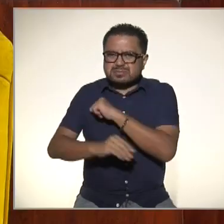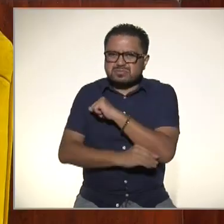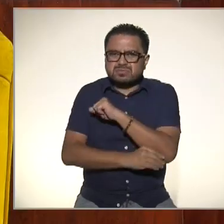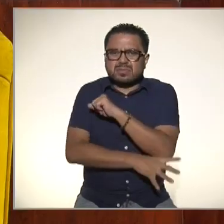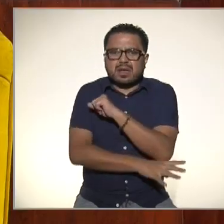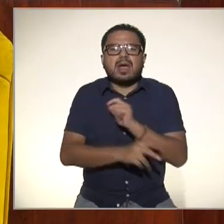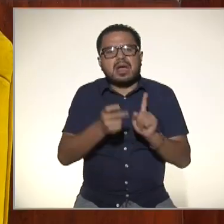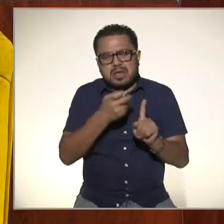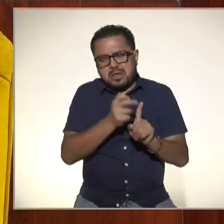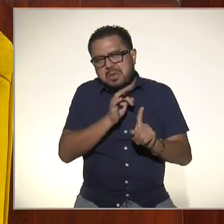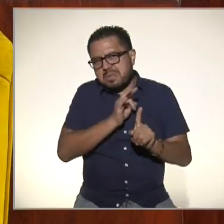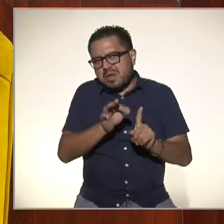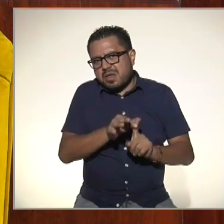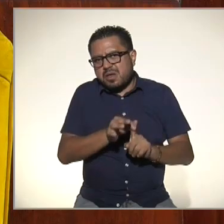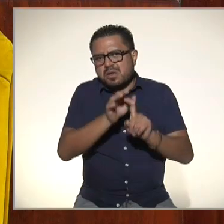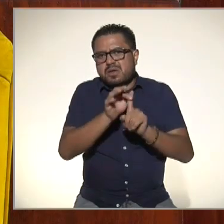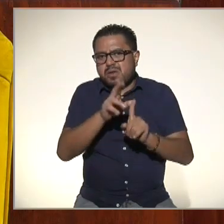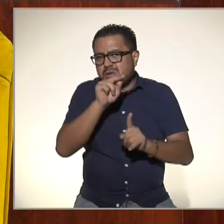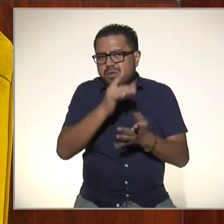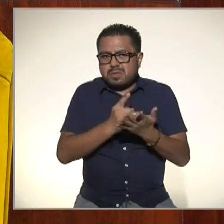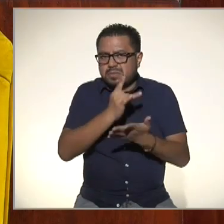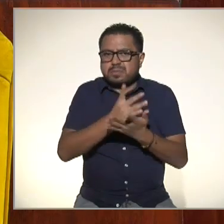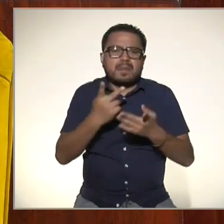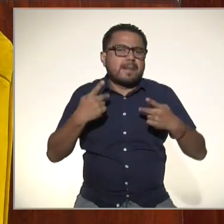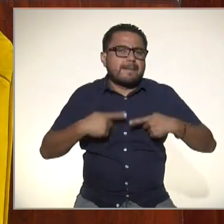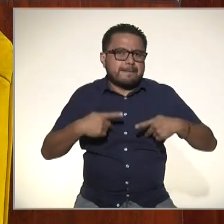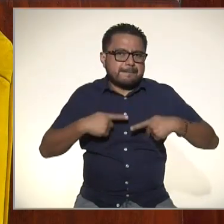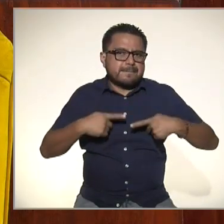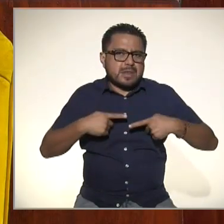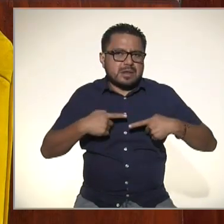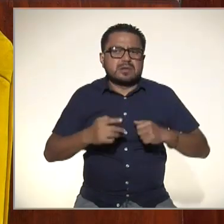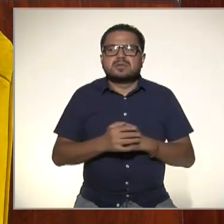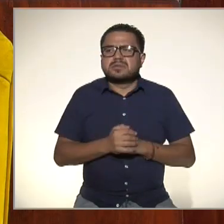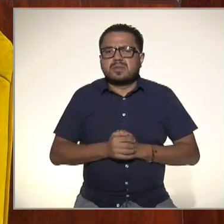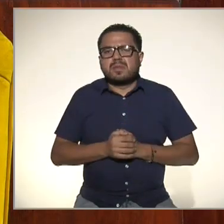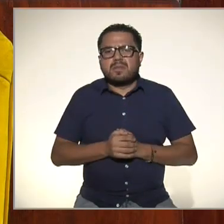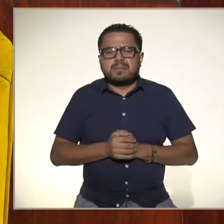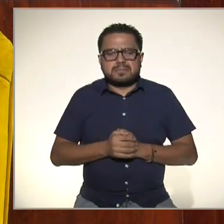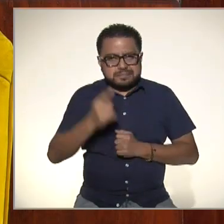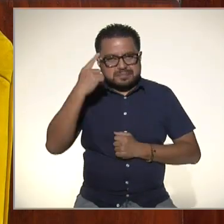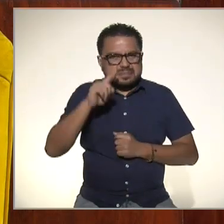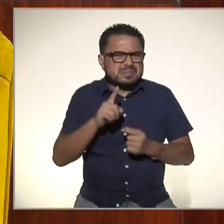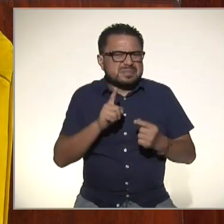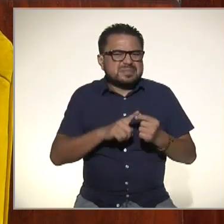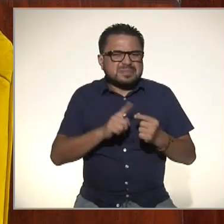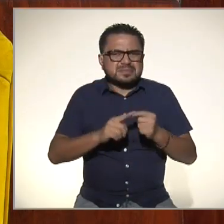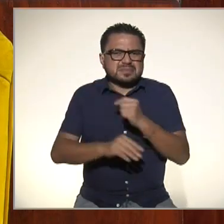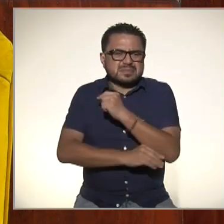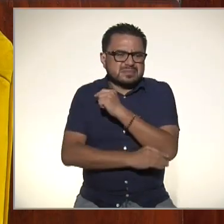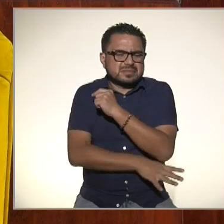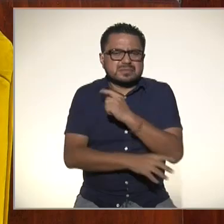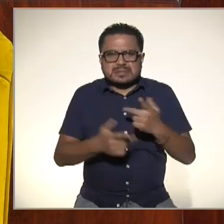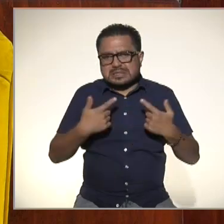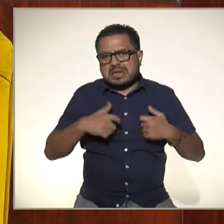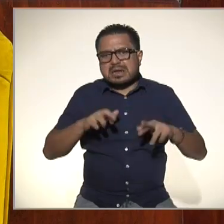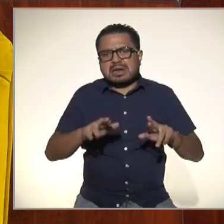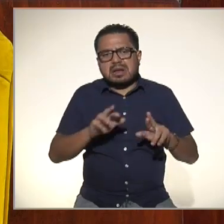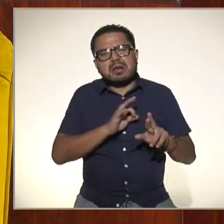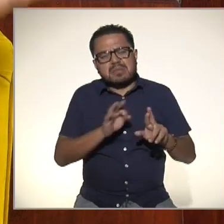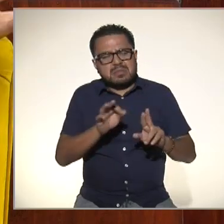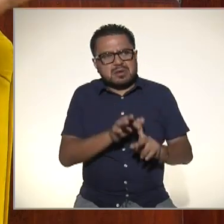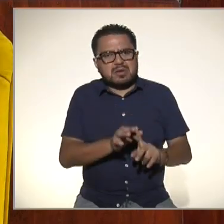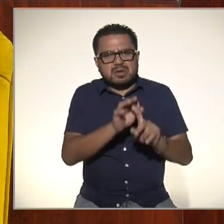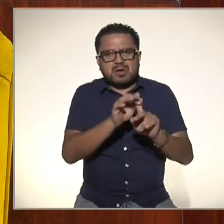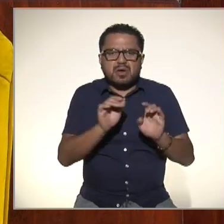es una opción. No solamente hay personas que para quienes el aborto representa una opción, como